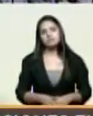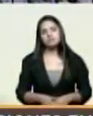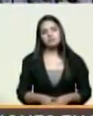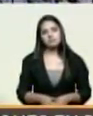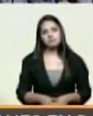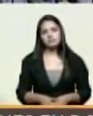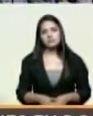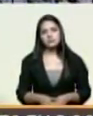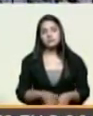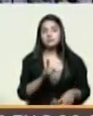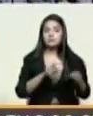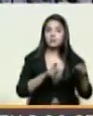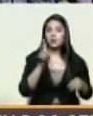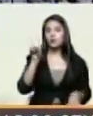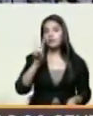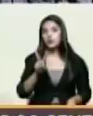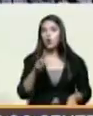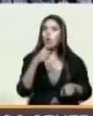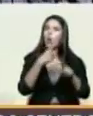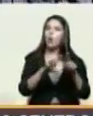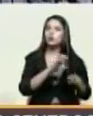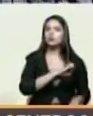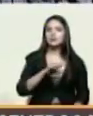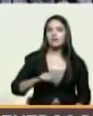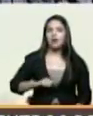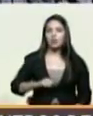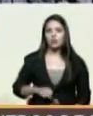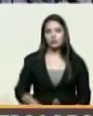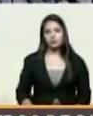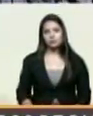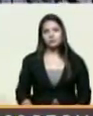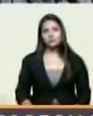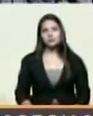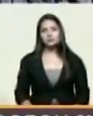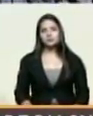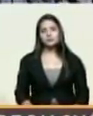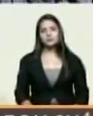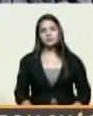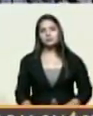derecha, unos en Venezuela y otros en El Salvador.